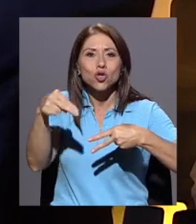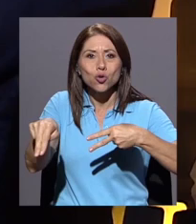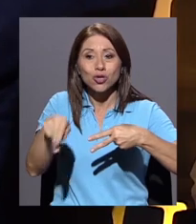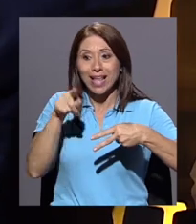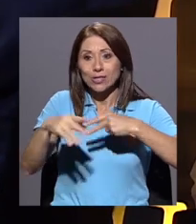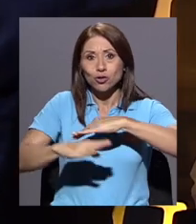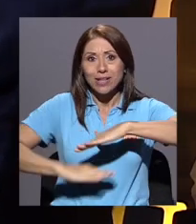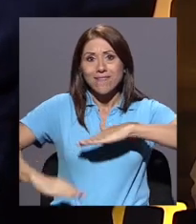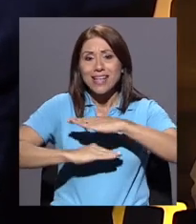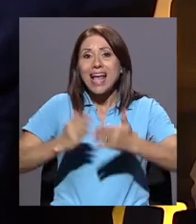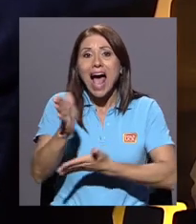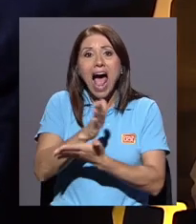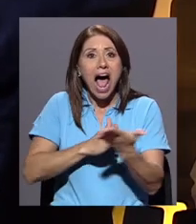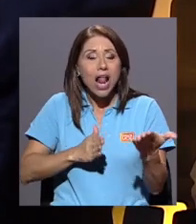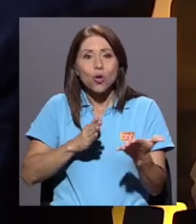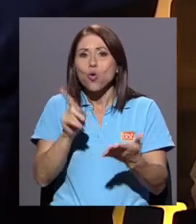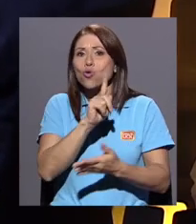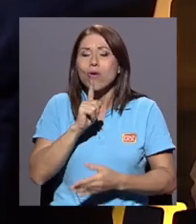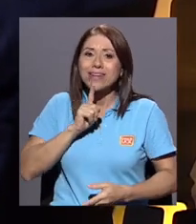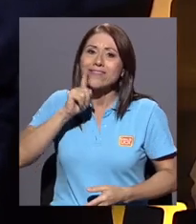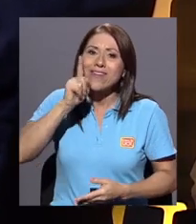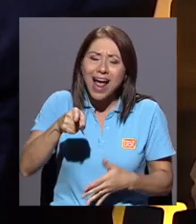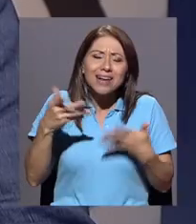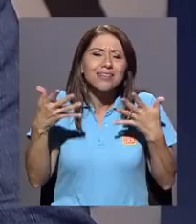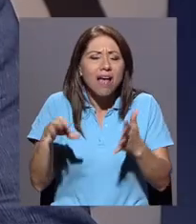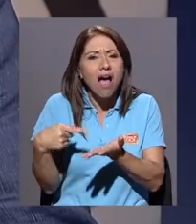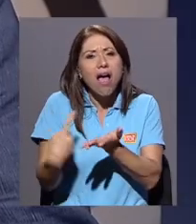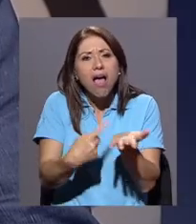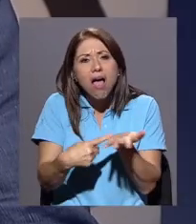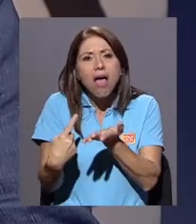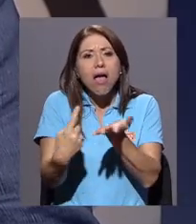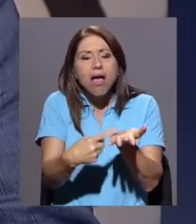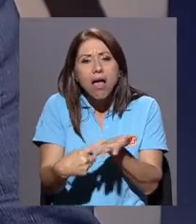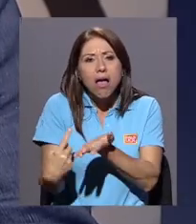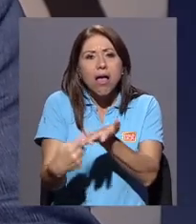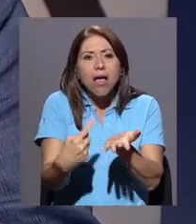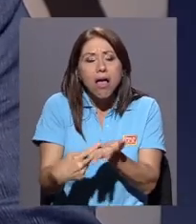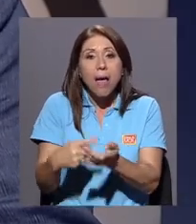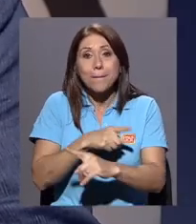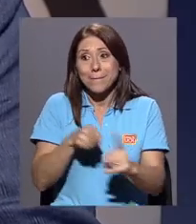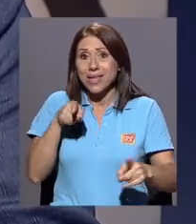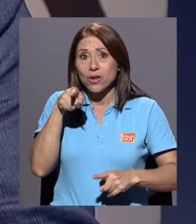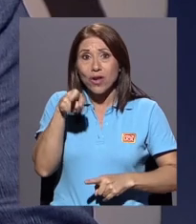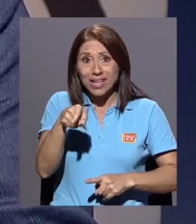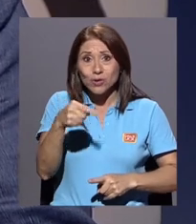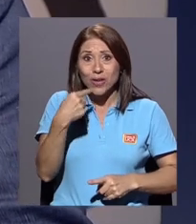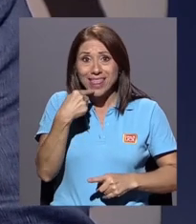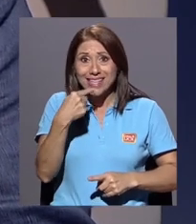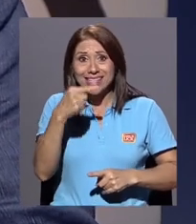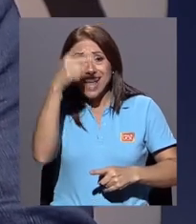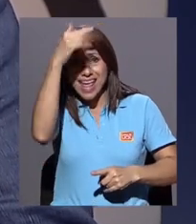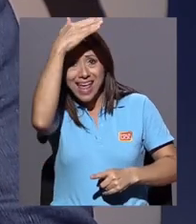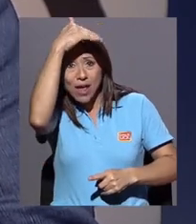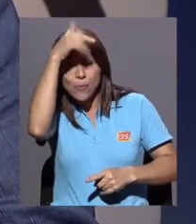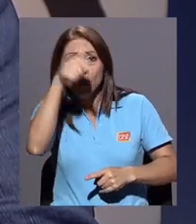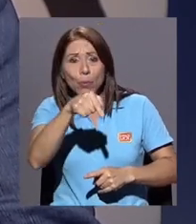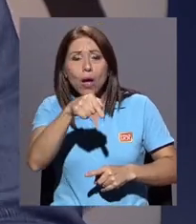denuncia de algo que no es real y que ha sido rebatido una y otra vez. Pero bueno, pega ese discurso, lo que él dice, con